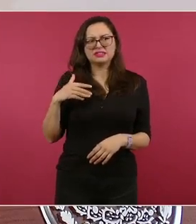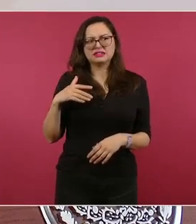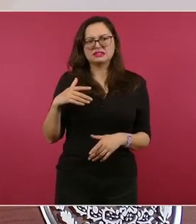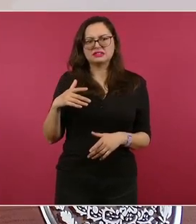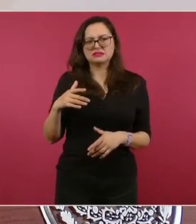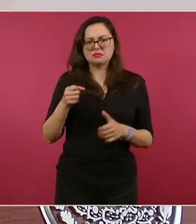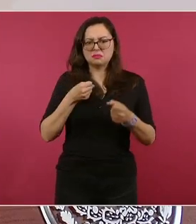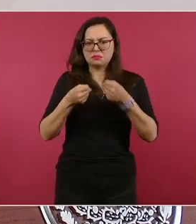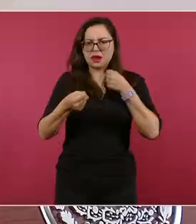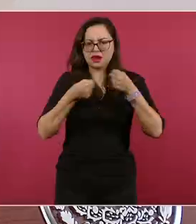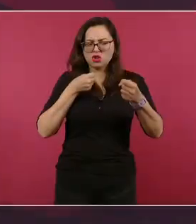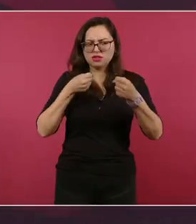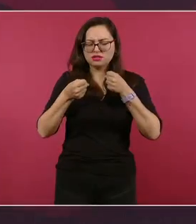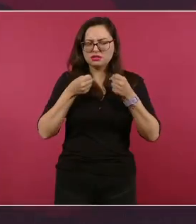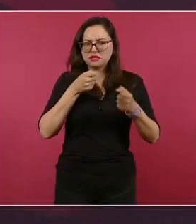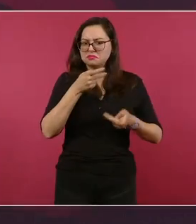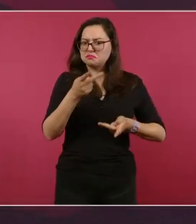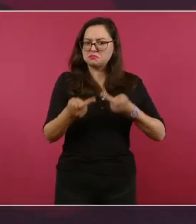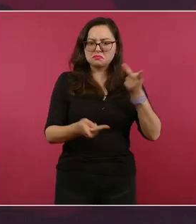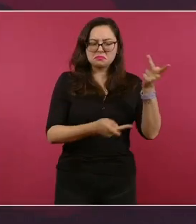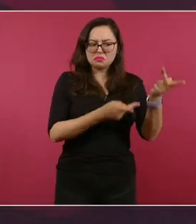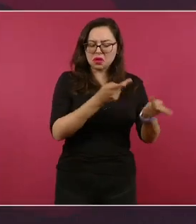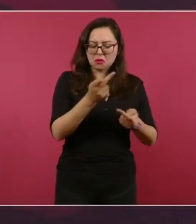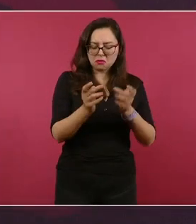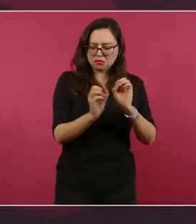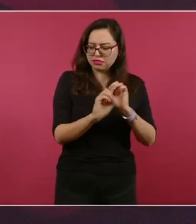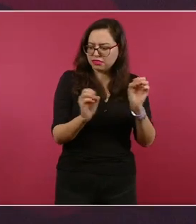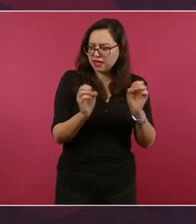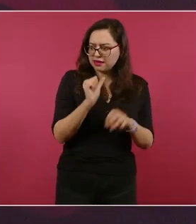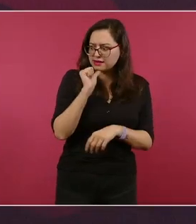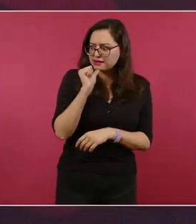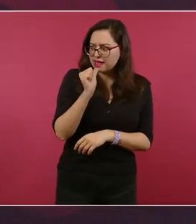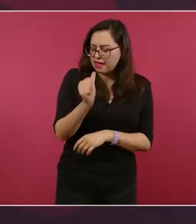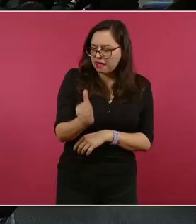ni por los medios nacionales, con honrosas excepciones,